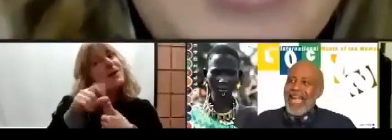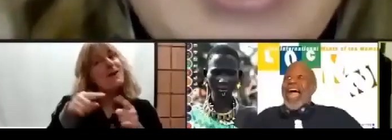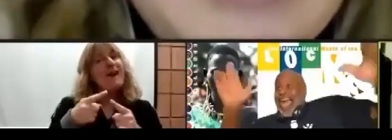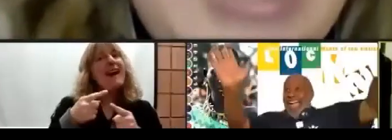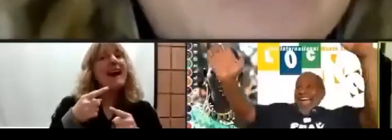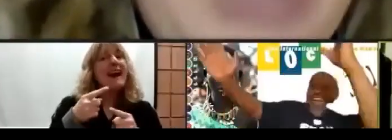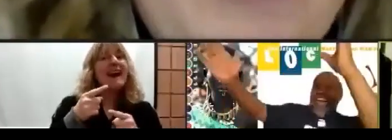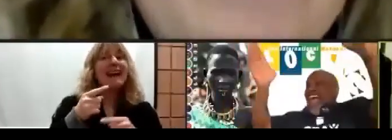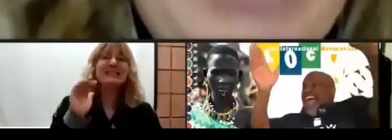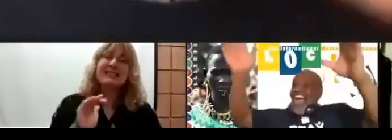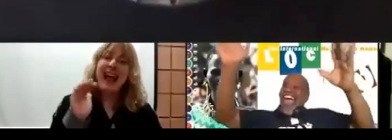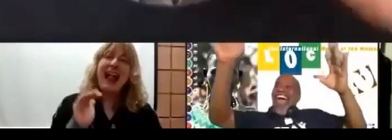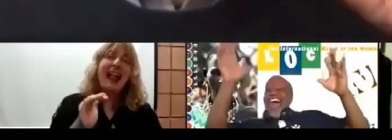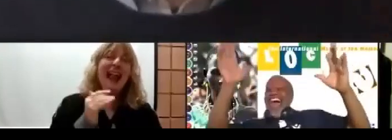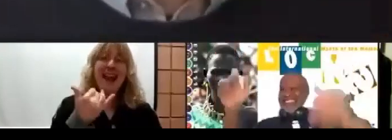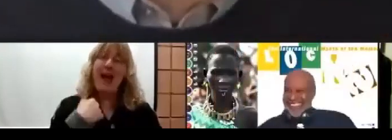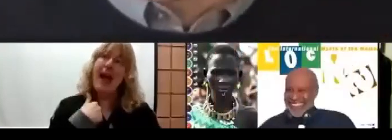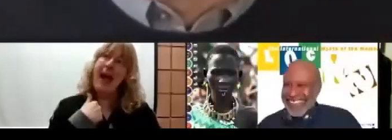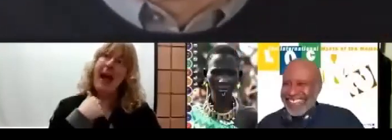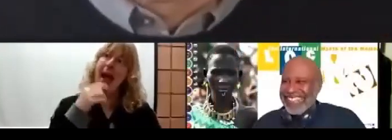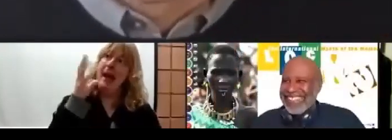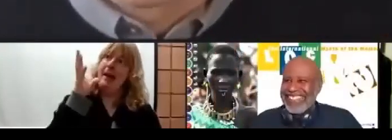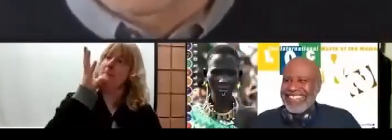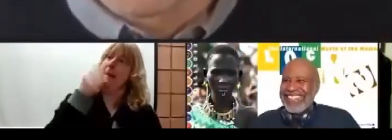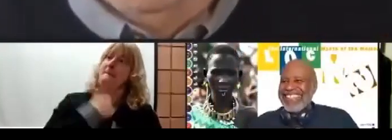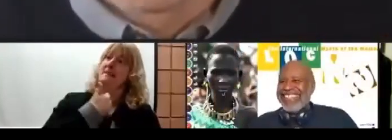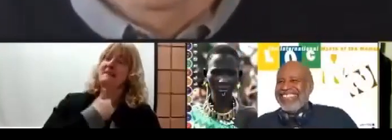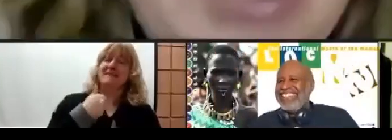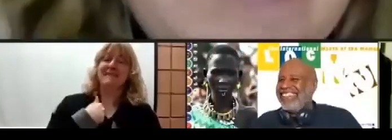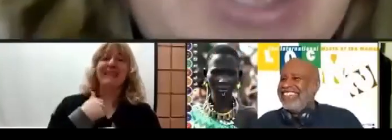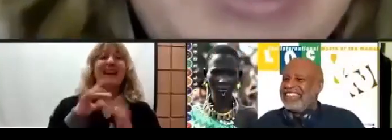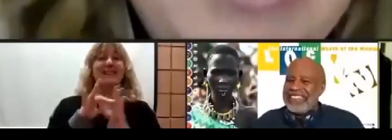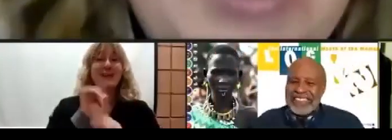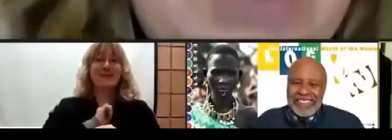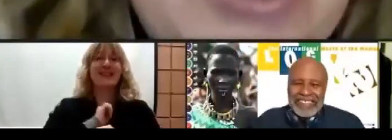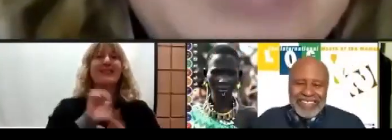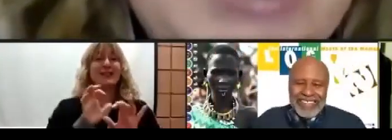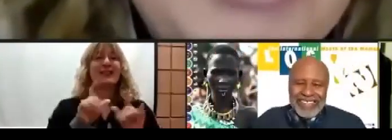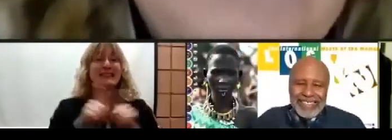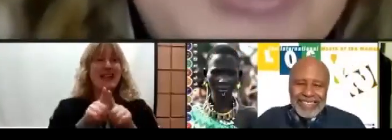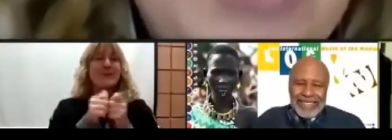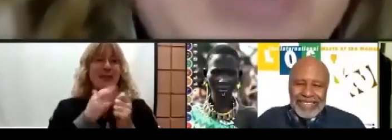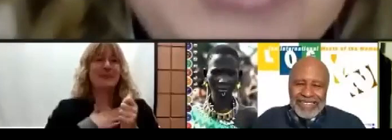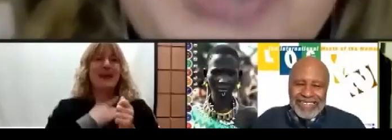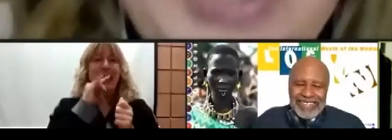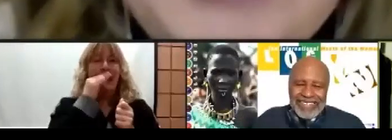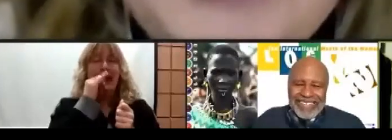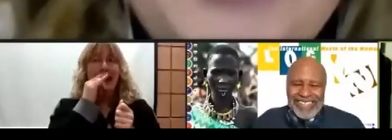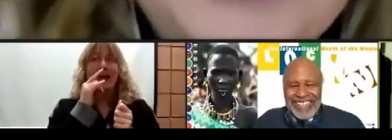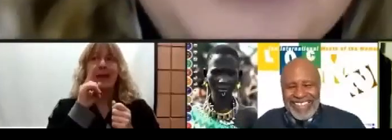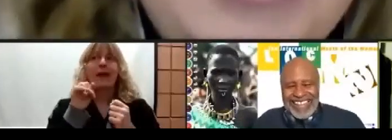conversaciones a la mesa es algo bueno esas son todas las preguntas que tenemos voy a dejar que tu papá te